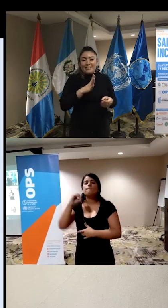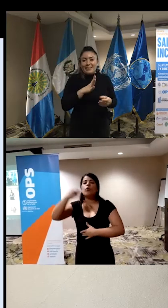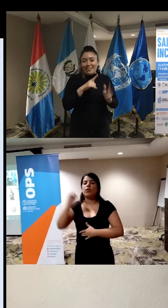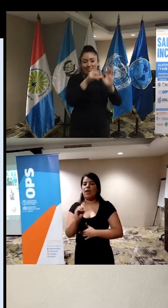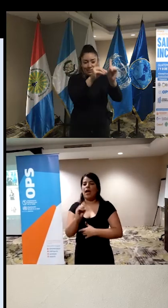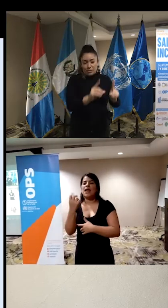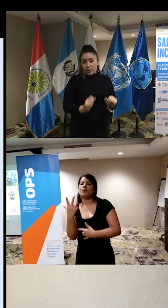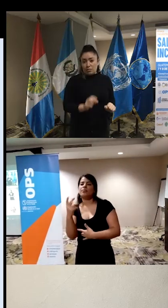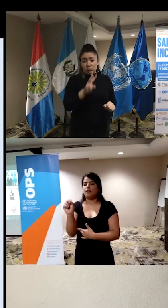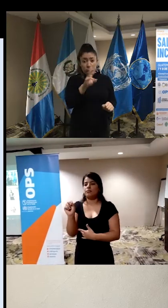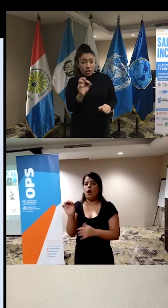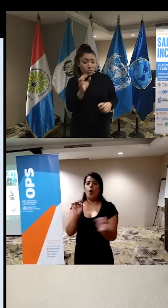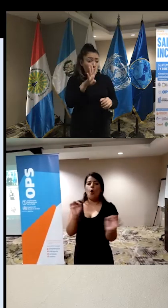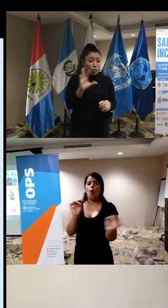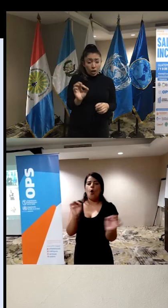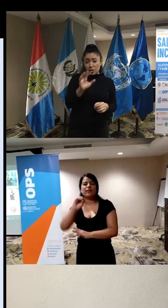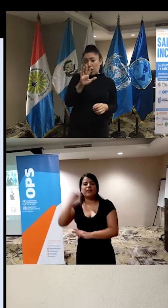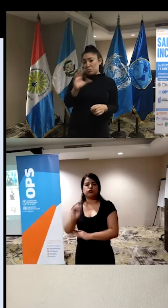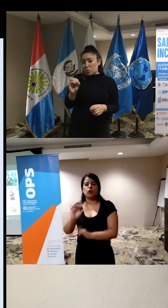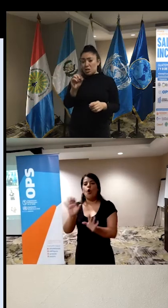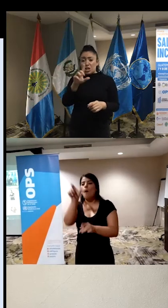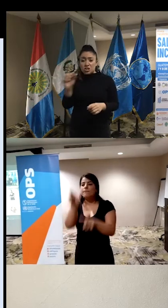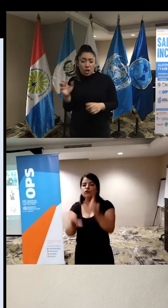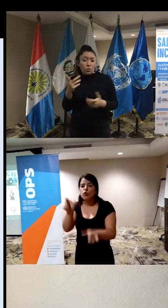30, 40, 20, 100, 10%.